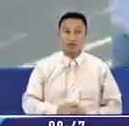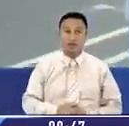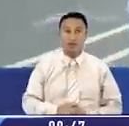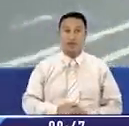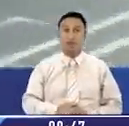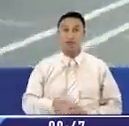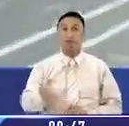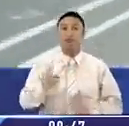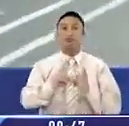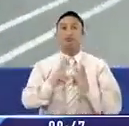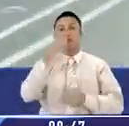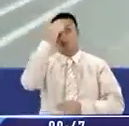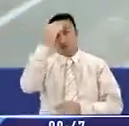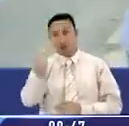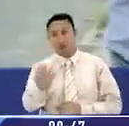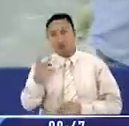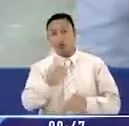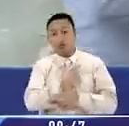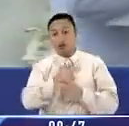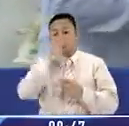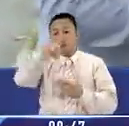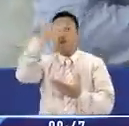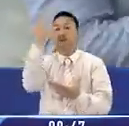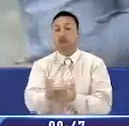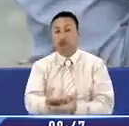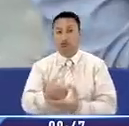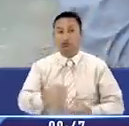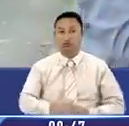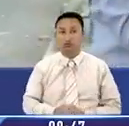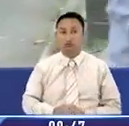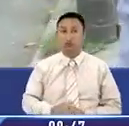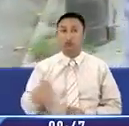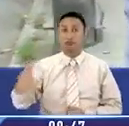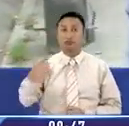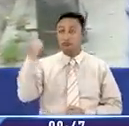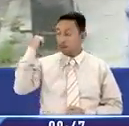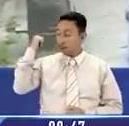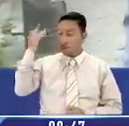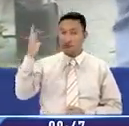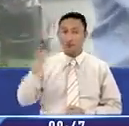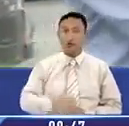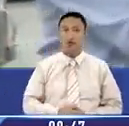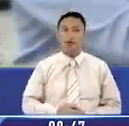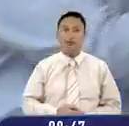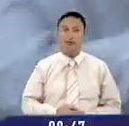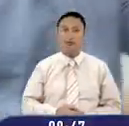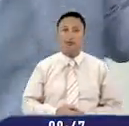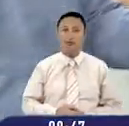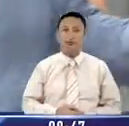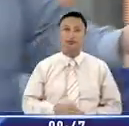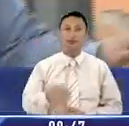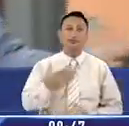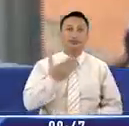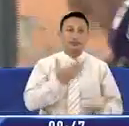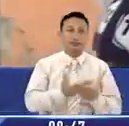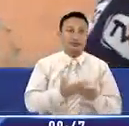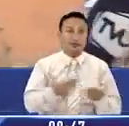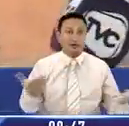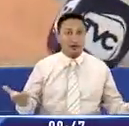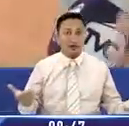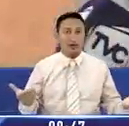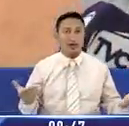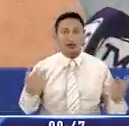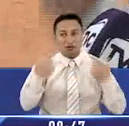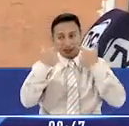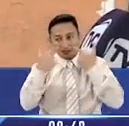buenos días. Cuidado, se me cae, venga para acá. Vea, no ve que no tiene vidrio la parada. Desde luego les agradezco, señores, por preocuparse de esta